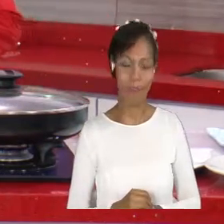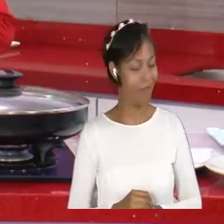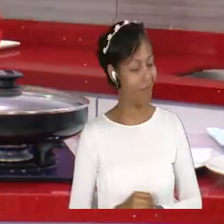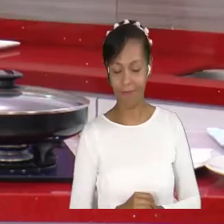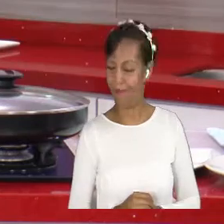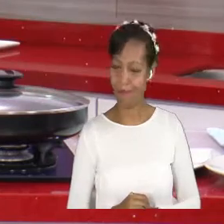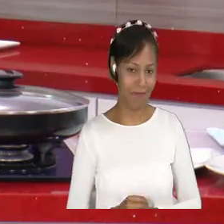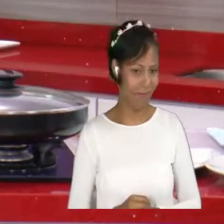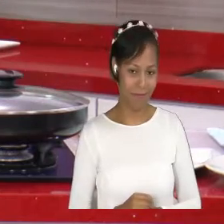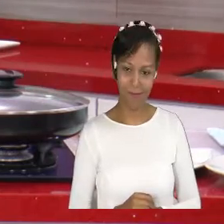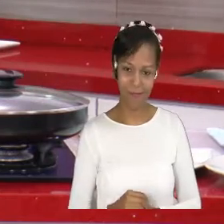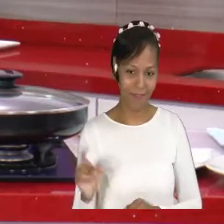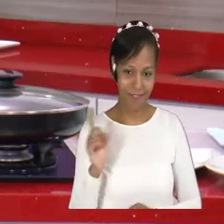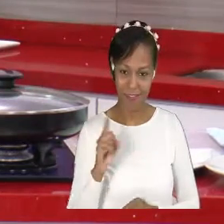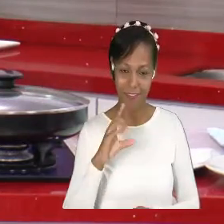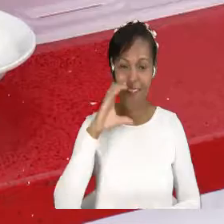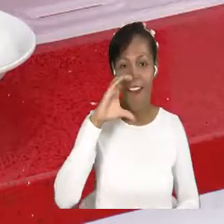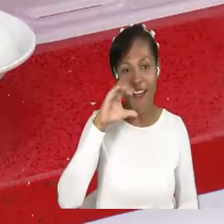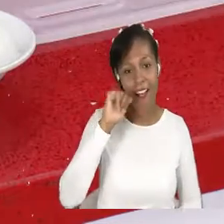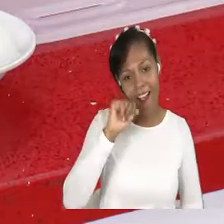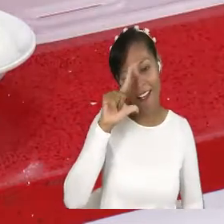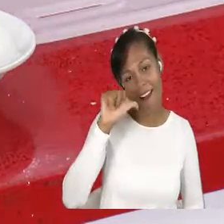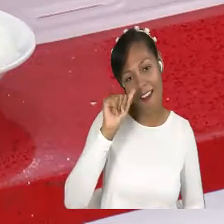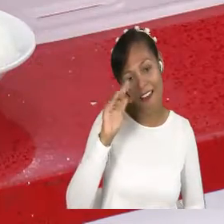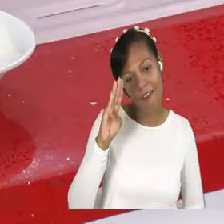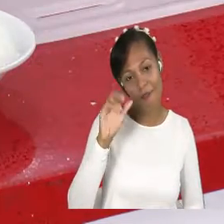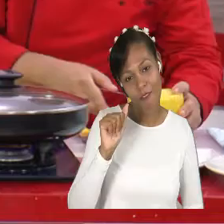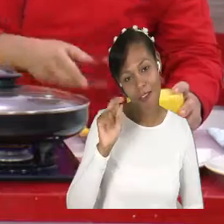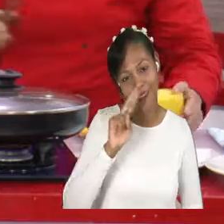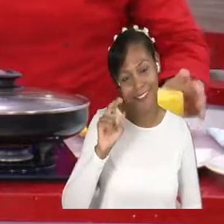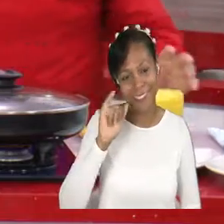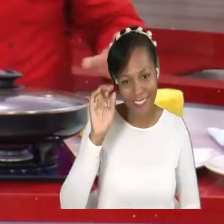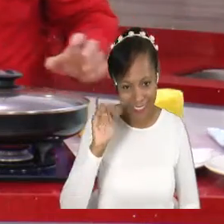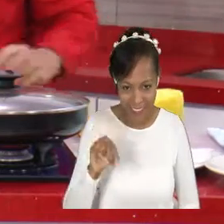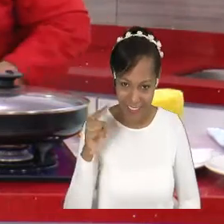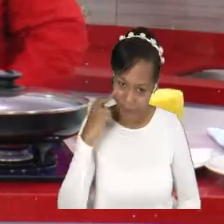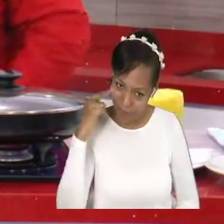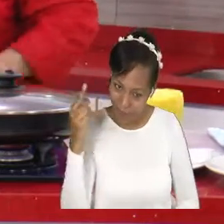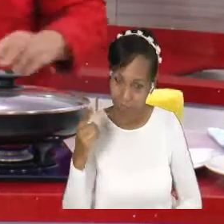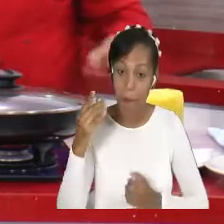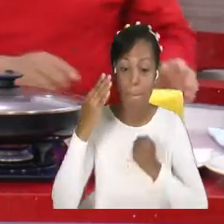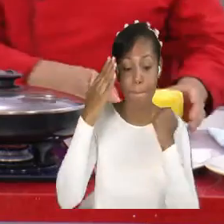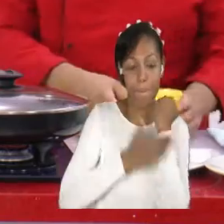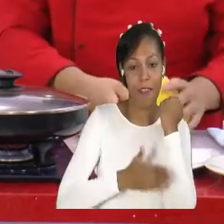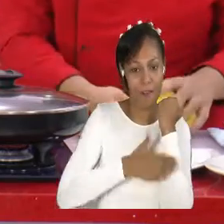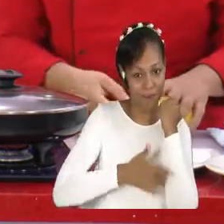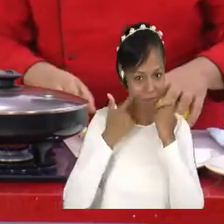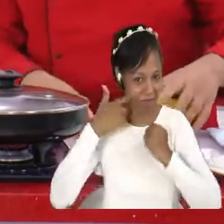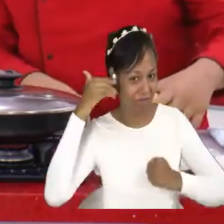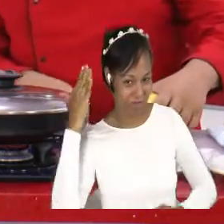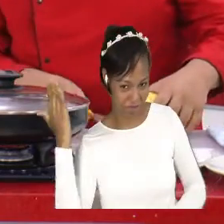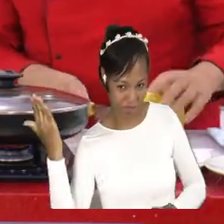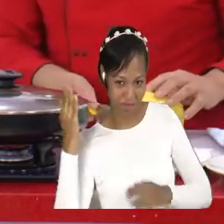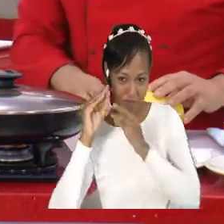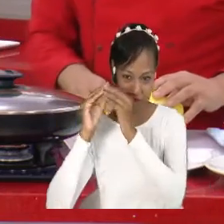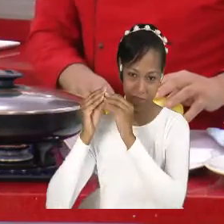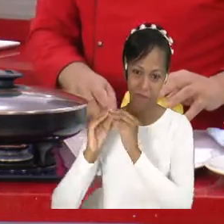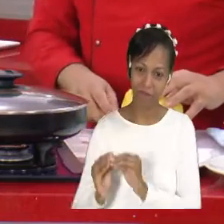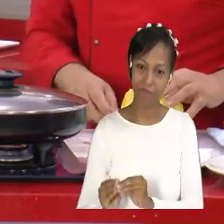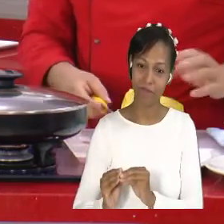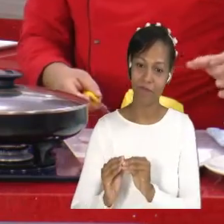me permites, a ver, vean. La idea es que la piña la vamos a cortar en rodajas. Ajá. Igual podemos hacer, como siempre, montamos